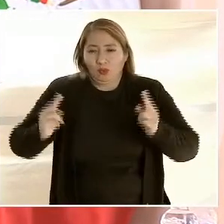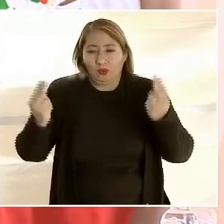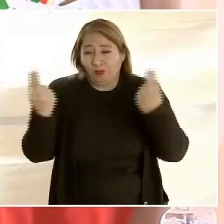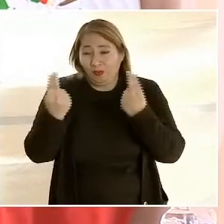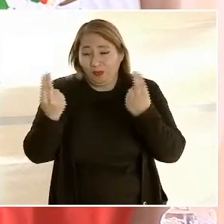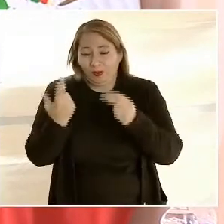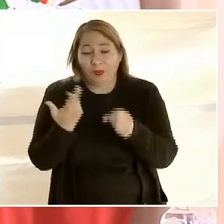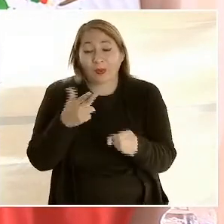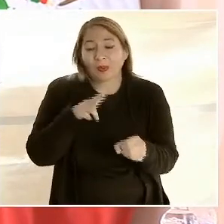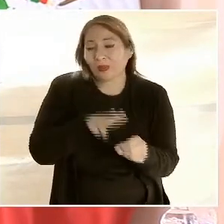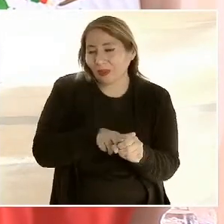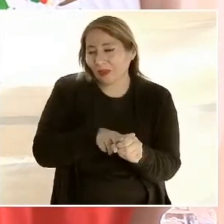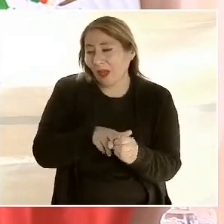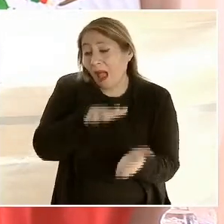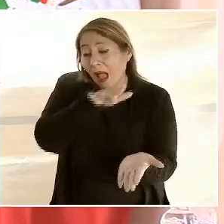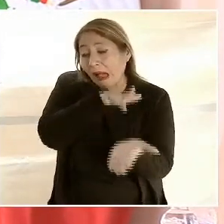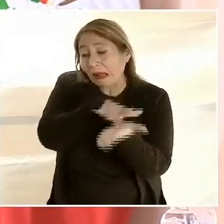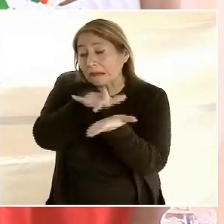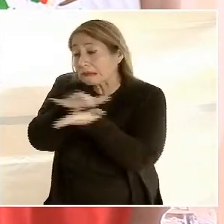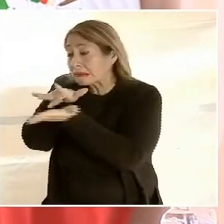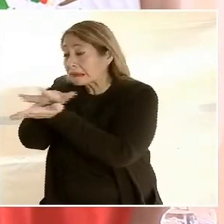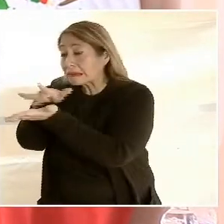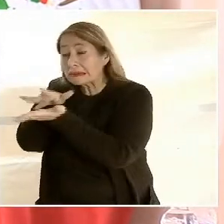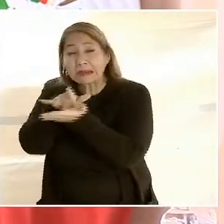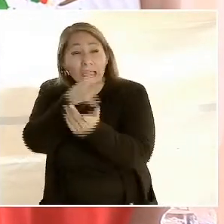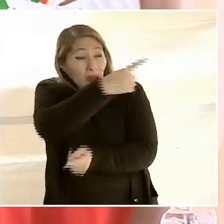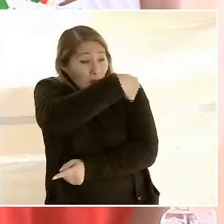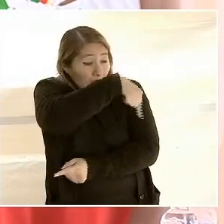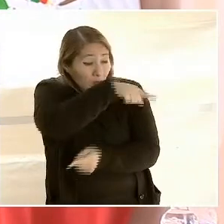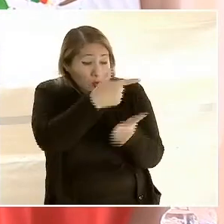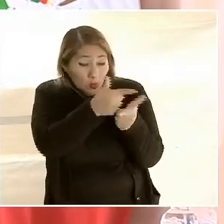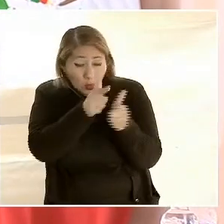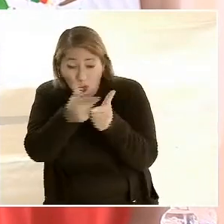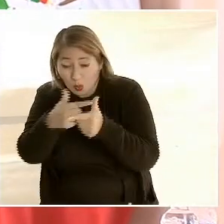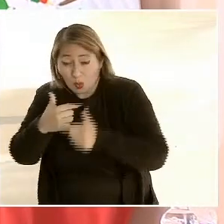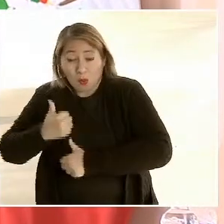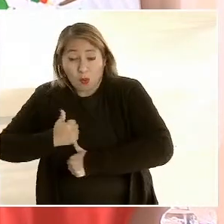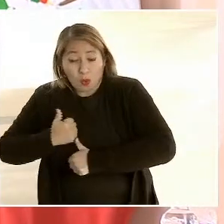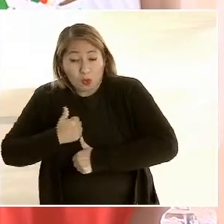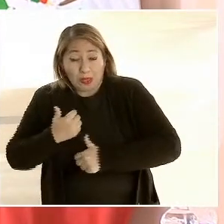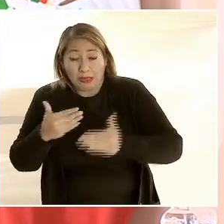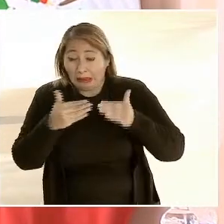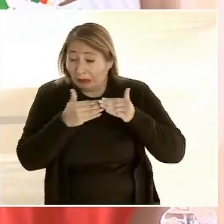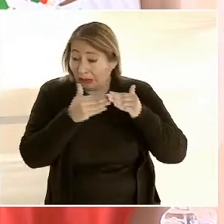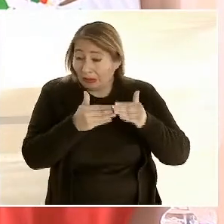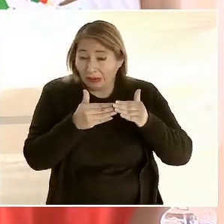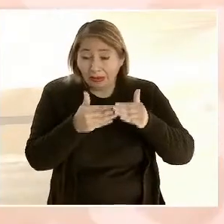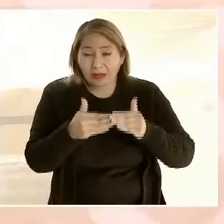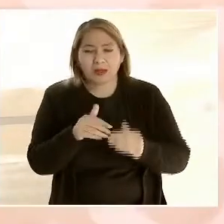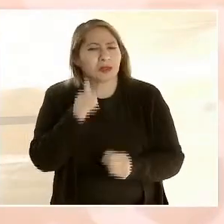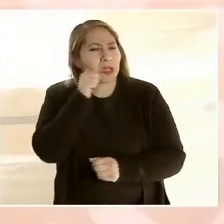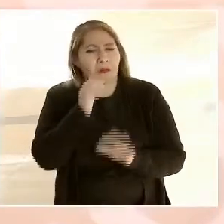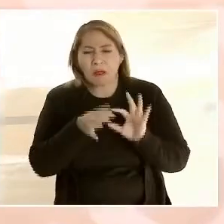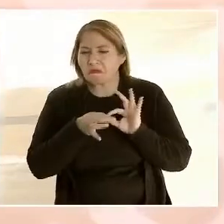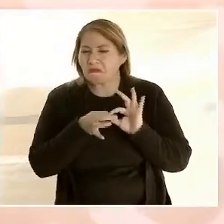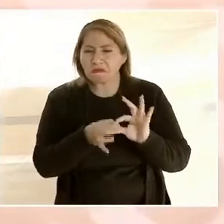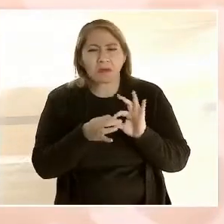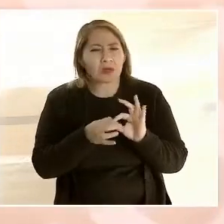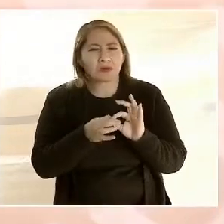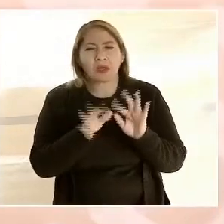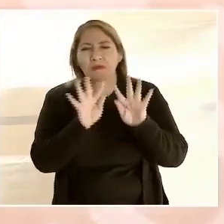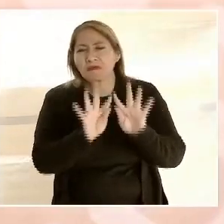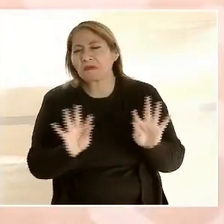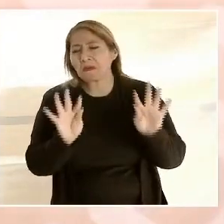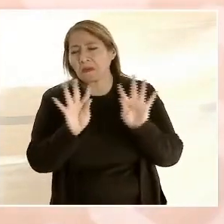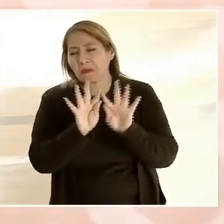apoyo del personal de salud, de la defensa y de Marina ha sido fundamental para